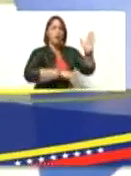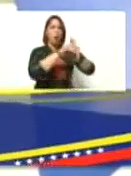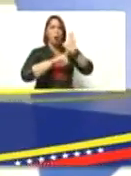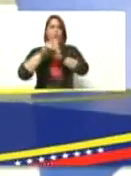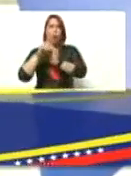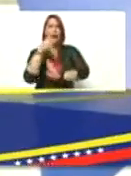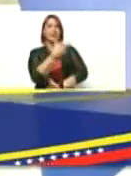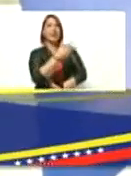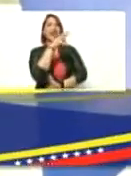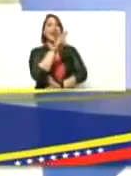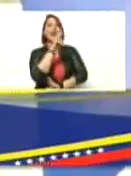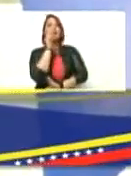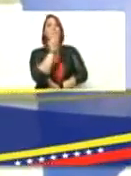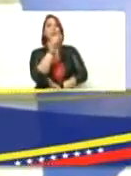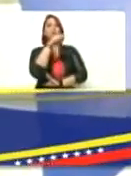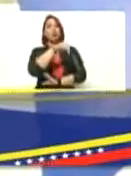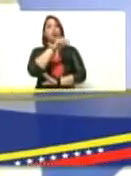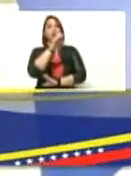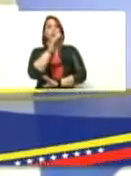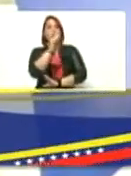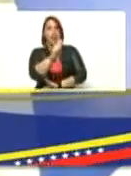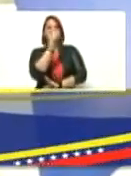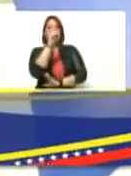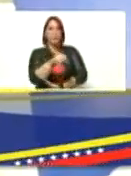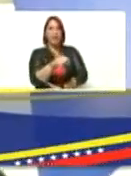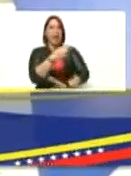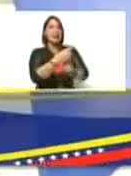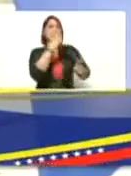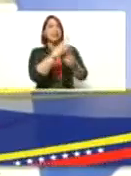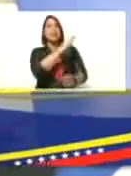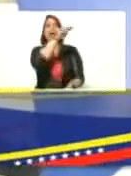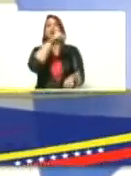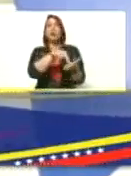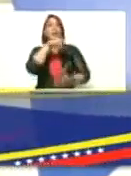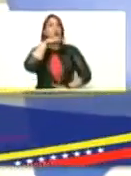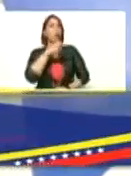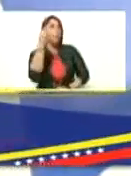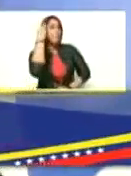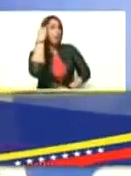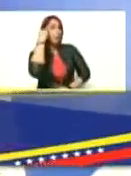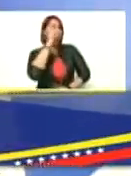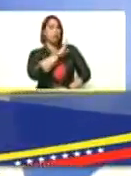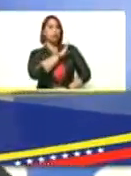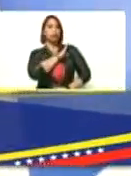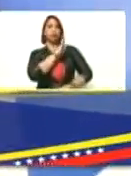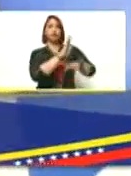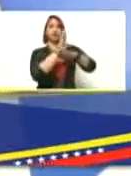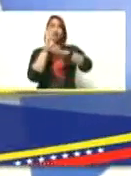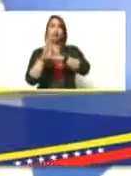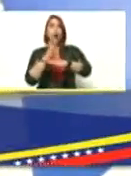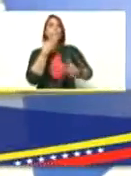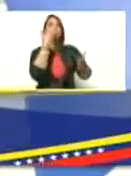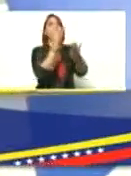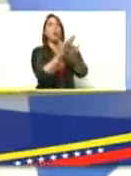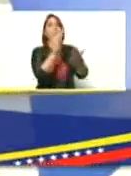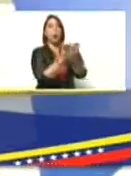las 3R.next, la Red Nacional de Historia, Memoria y Patrimonio propone lo